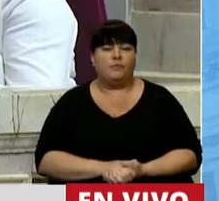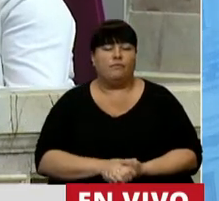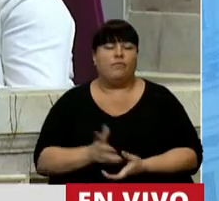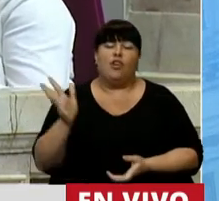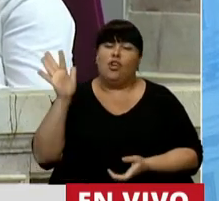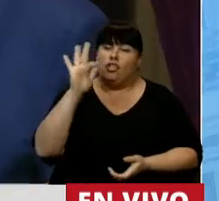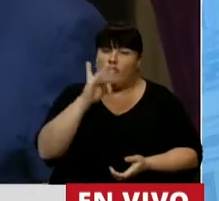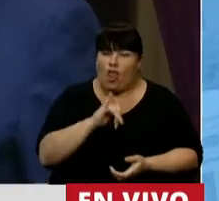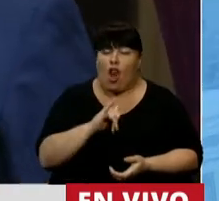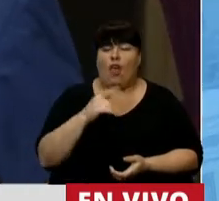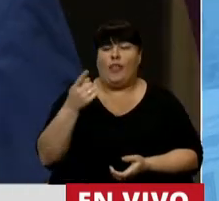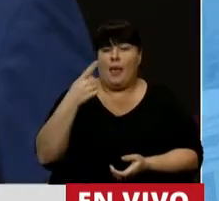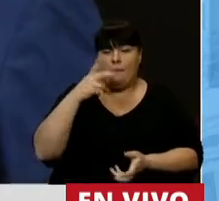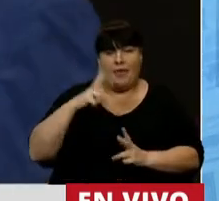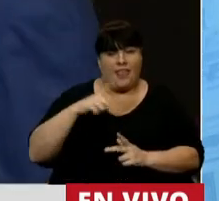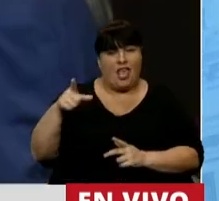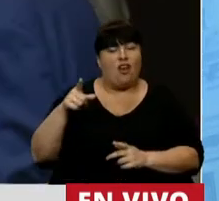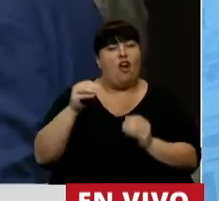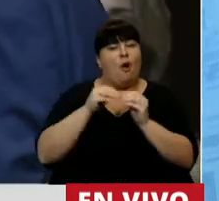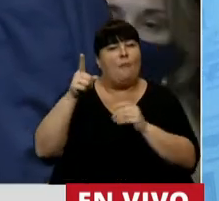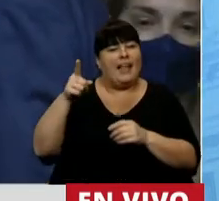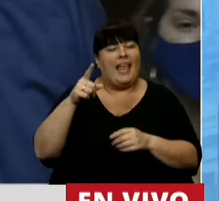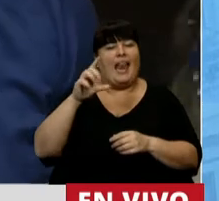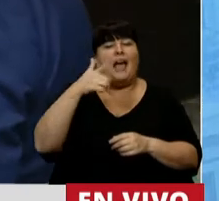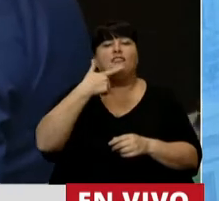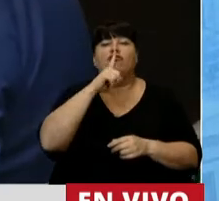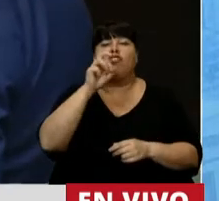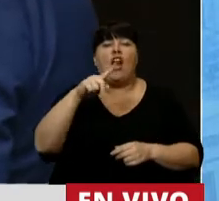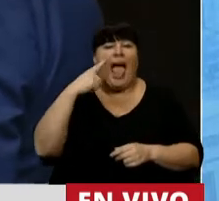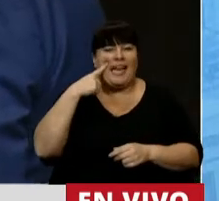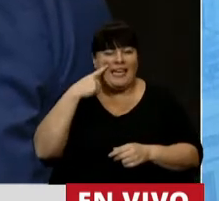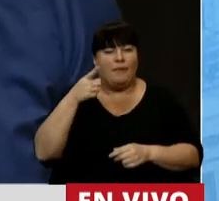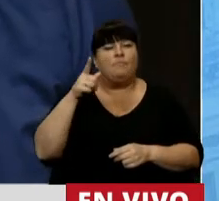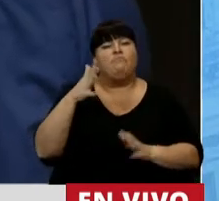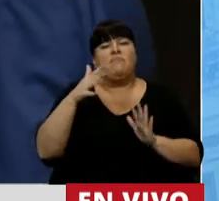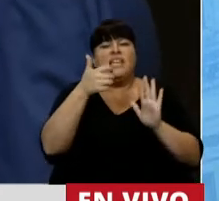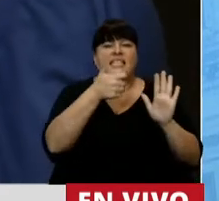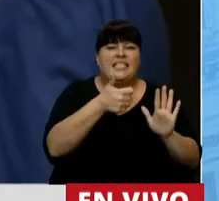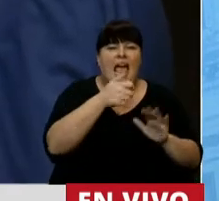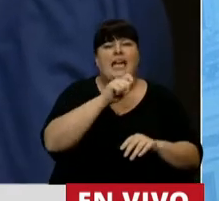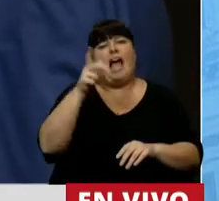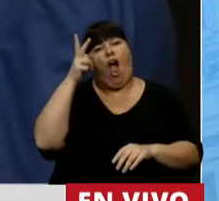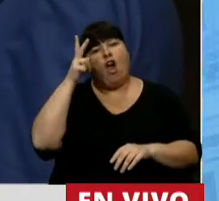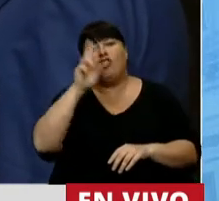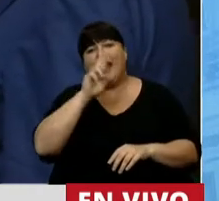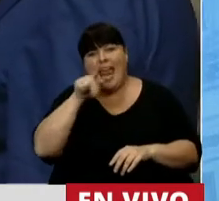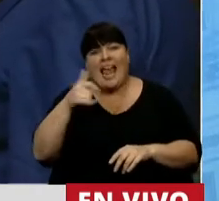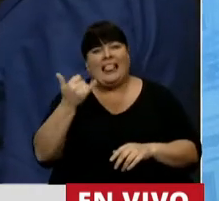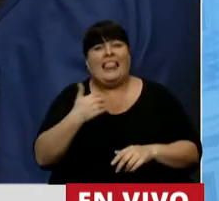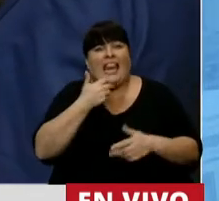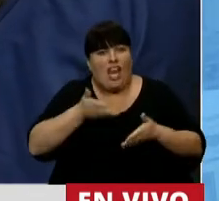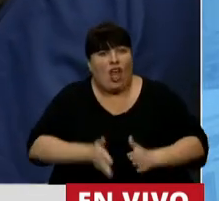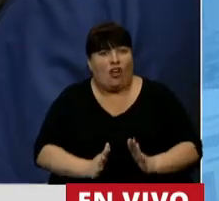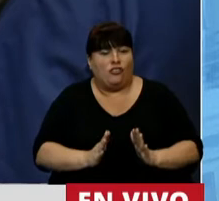Todos los días, nos decía la correligionaria María Luisa Storani, hay entre 6 y 8 niñas que tienen